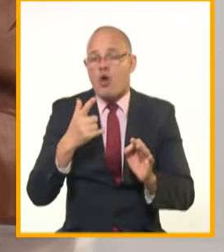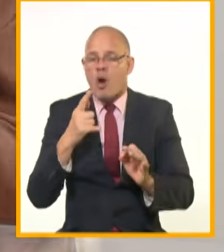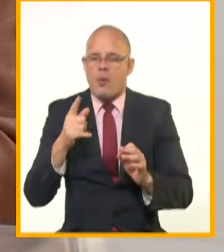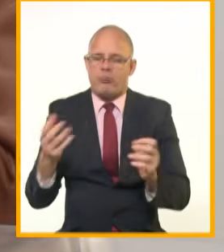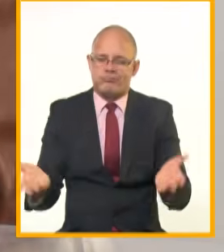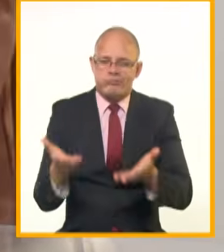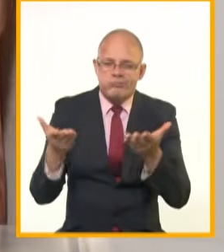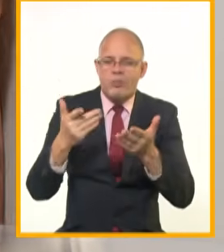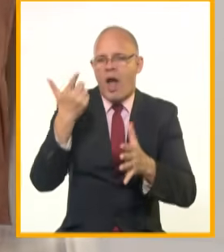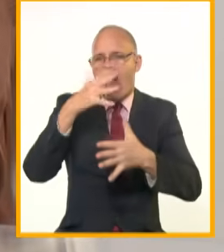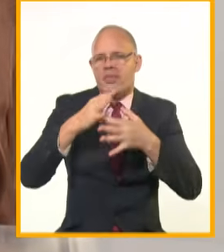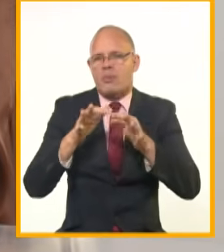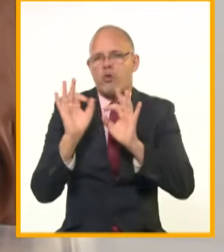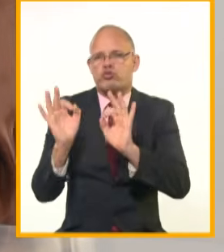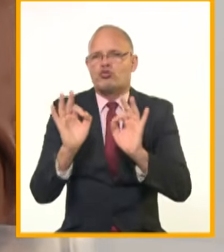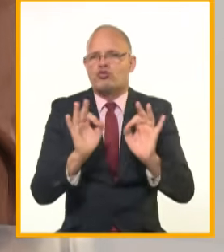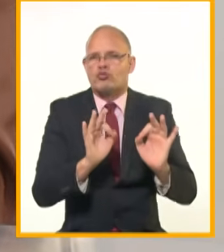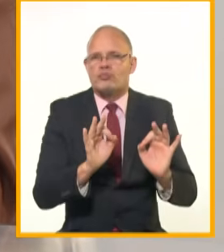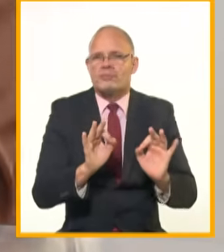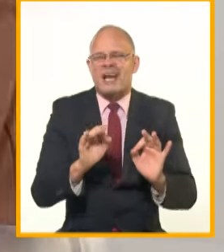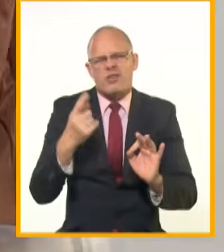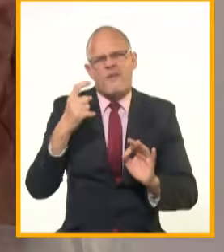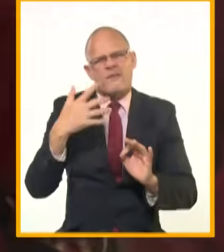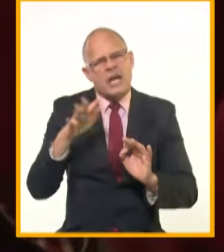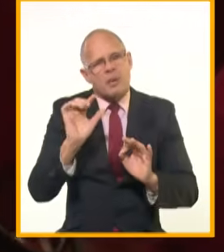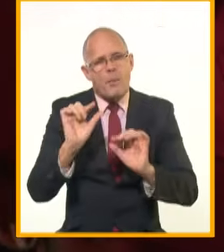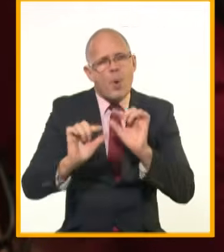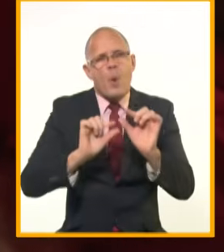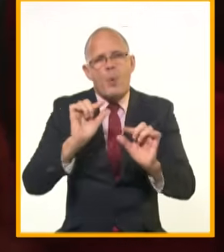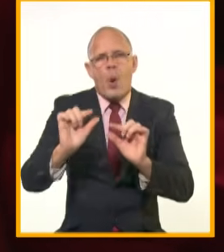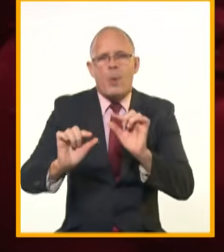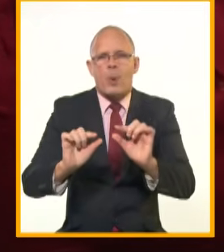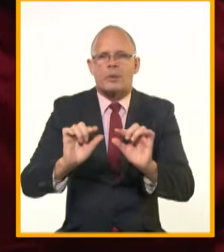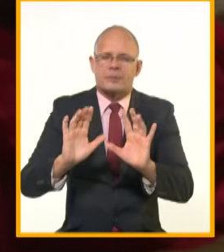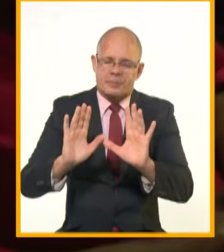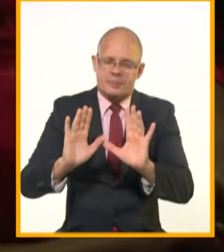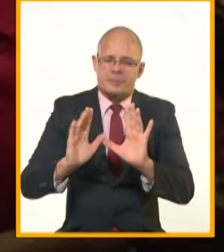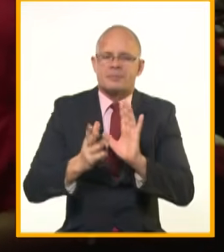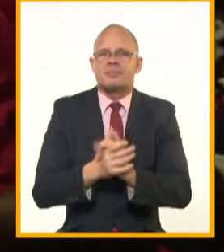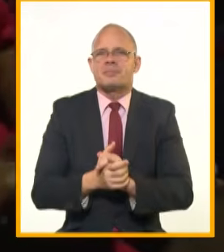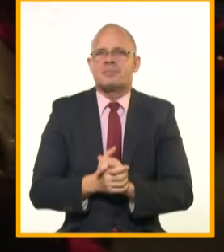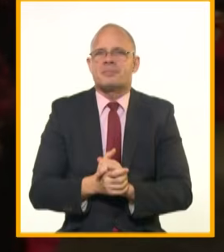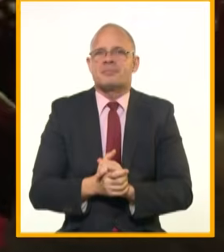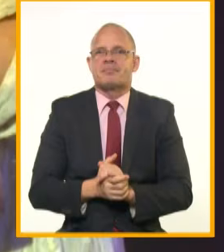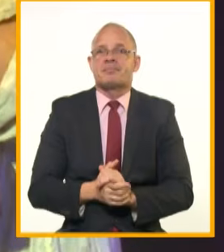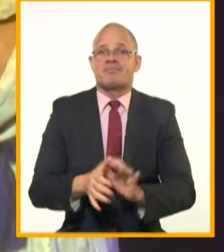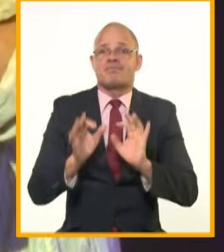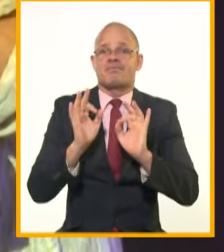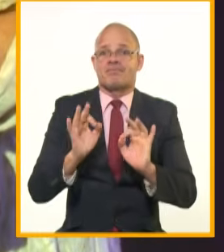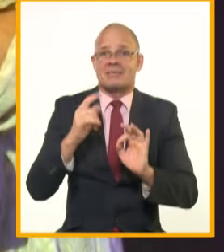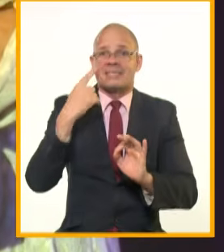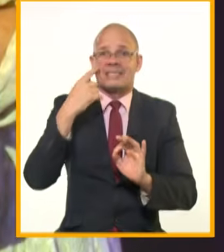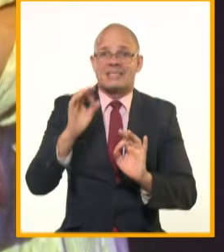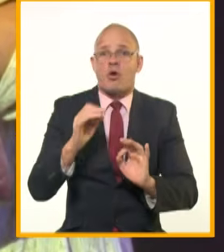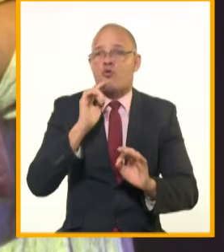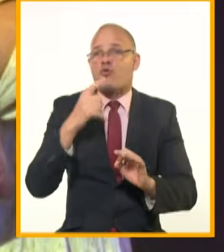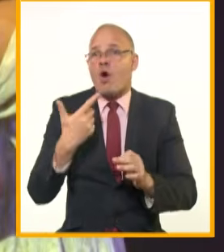artemiseño. Eso aún no se ha logrado, pero lo estamos defendiendo. Y lo estamos defendiendo así, promoviendo sobre